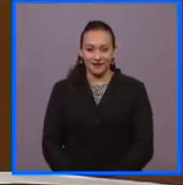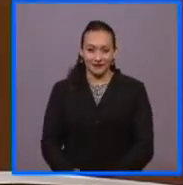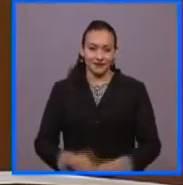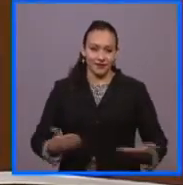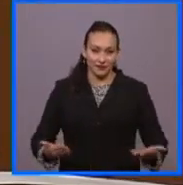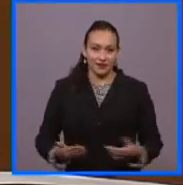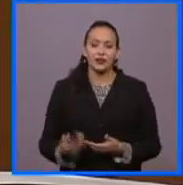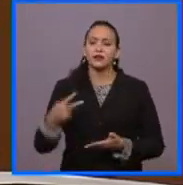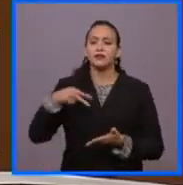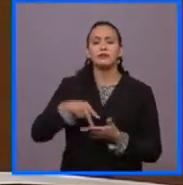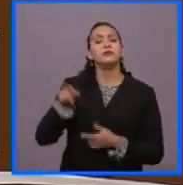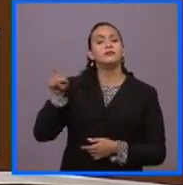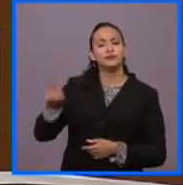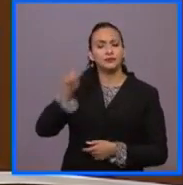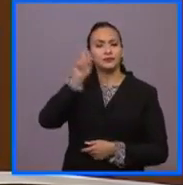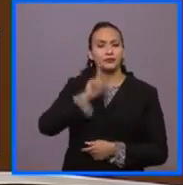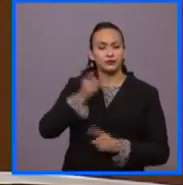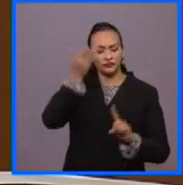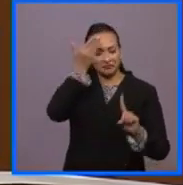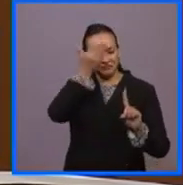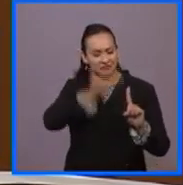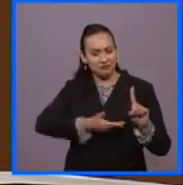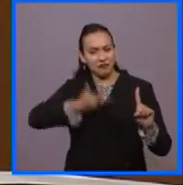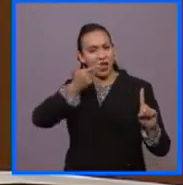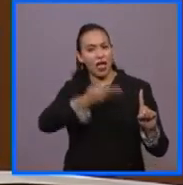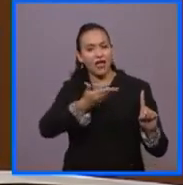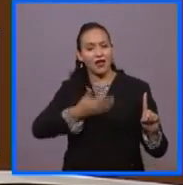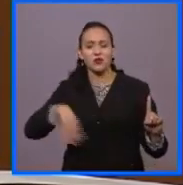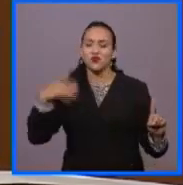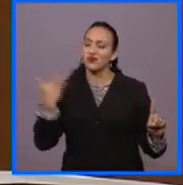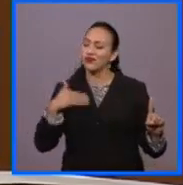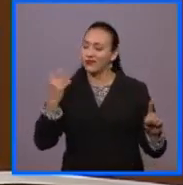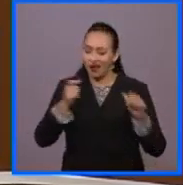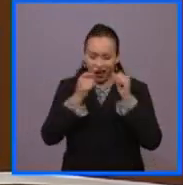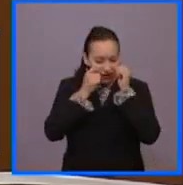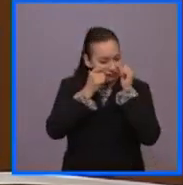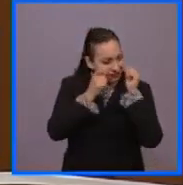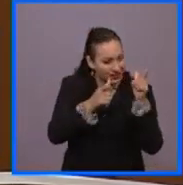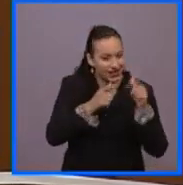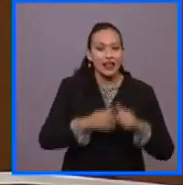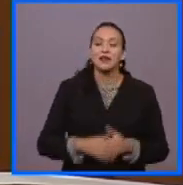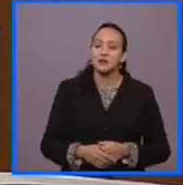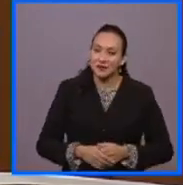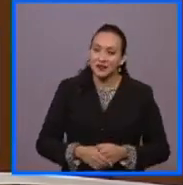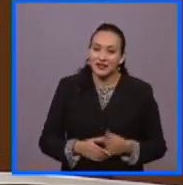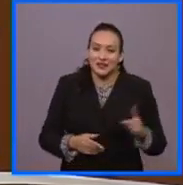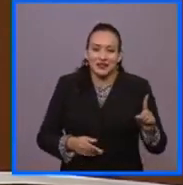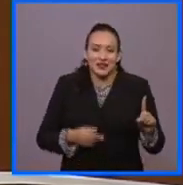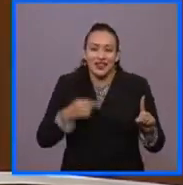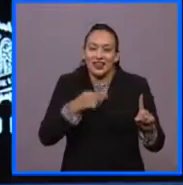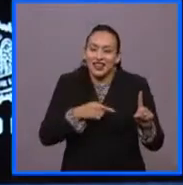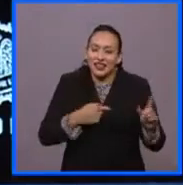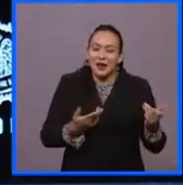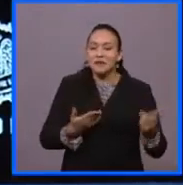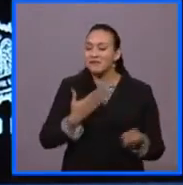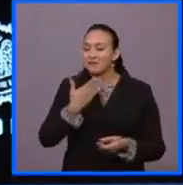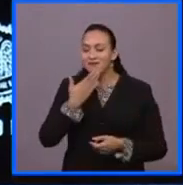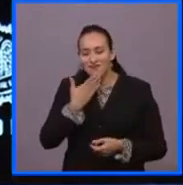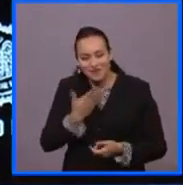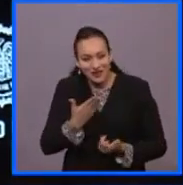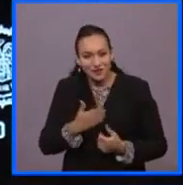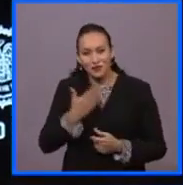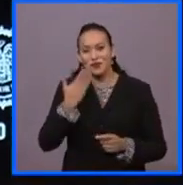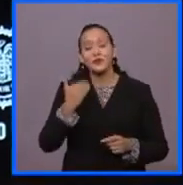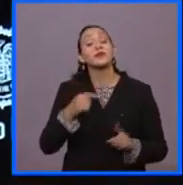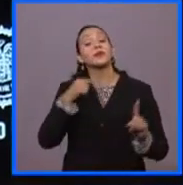Puso de manifiesto que ella era mucho más que un granito sabroso y dulce de anís.